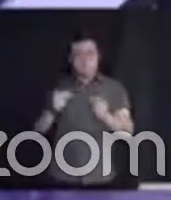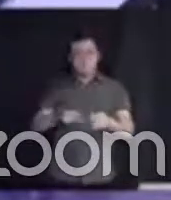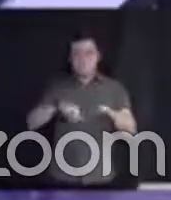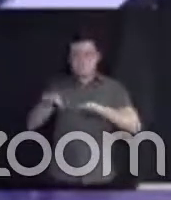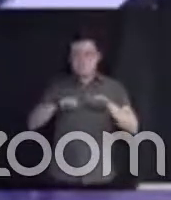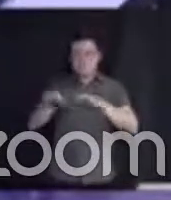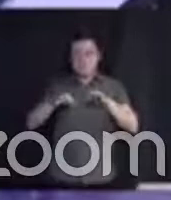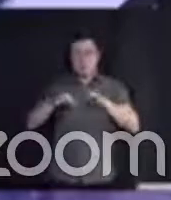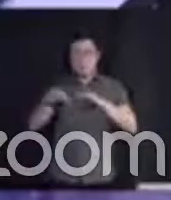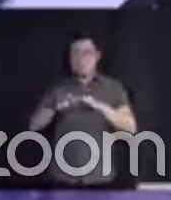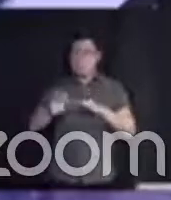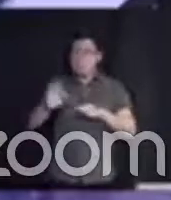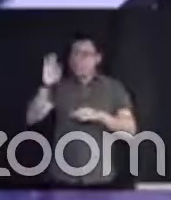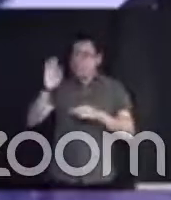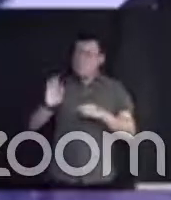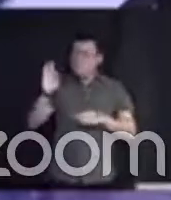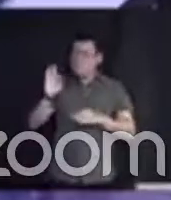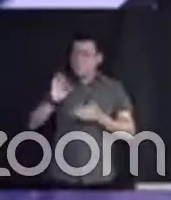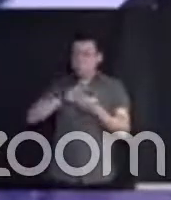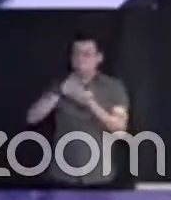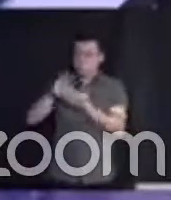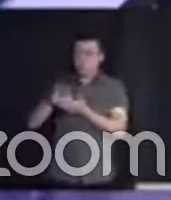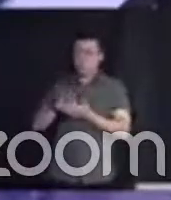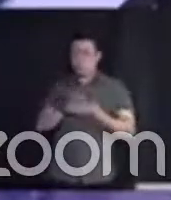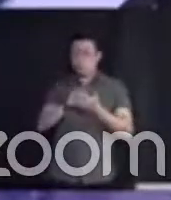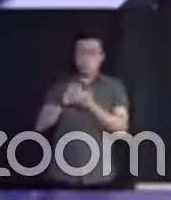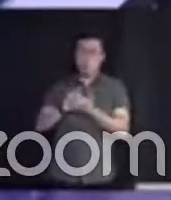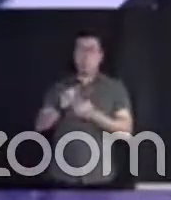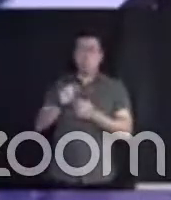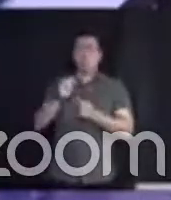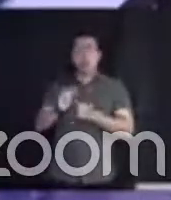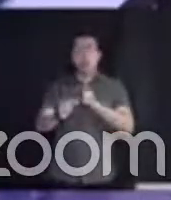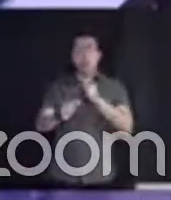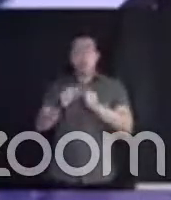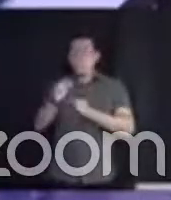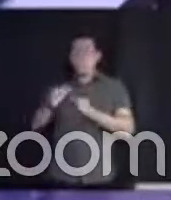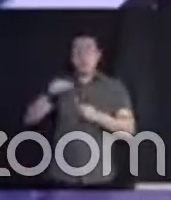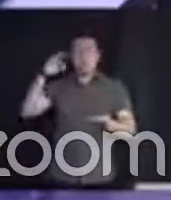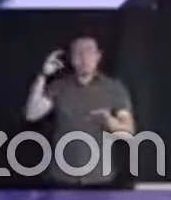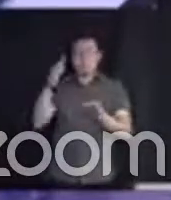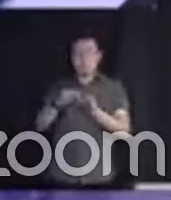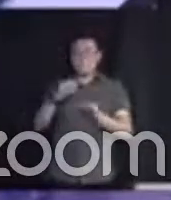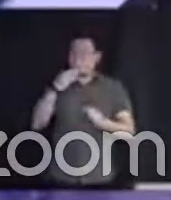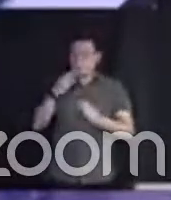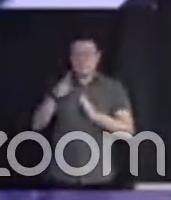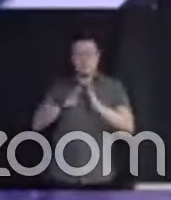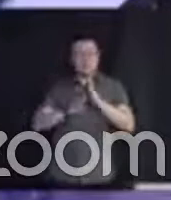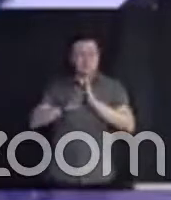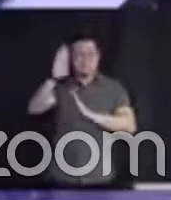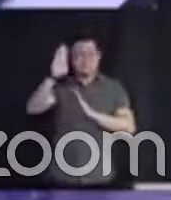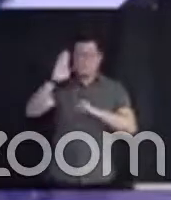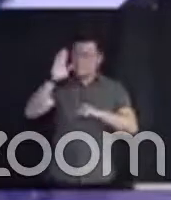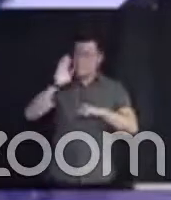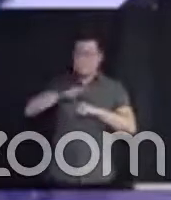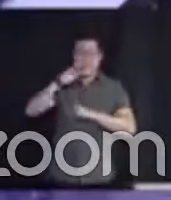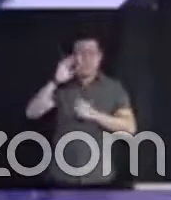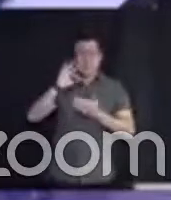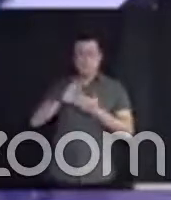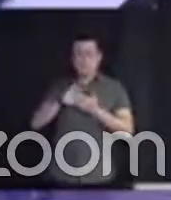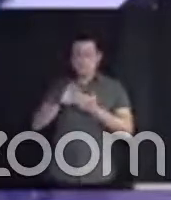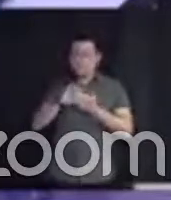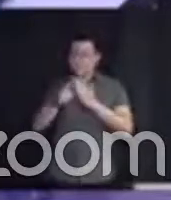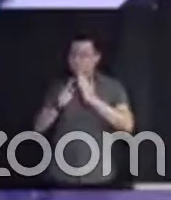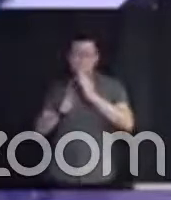Pónganse a trabajar. Hagan las calificaciones y no las hagan a cuentagotas. Háganlas bien y sobrepasen las